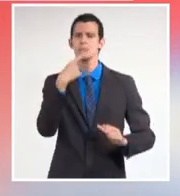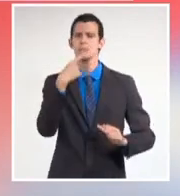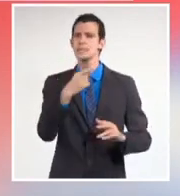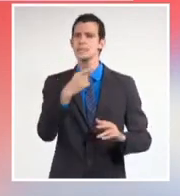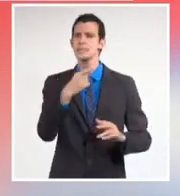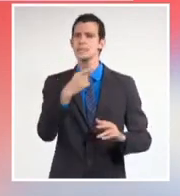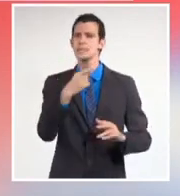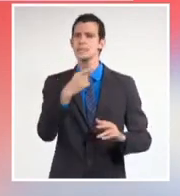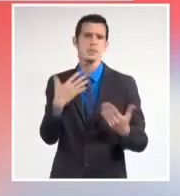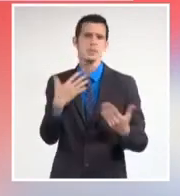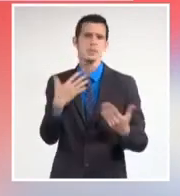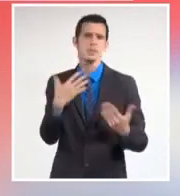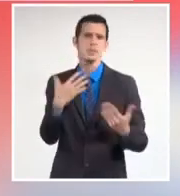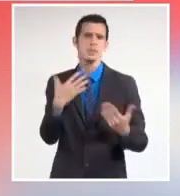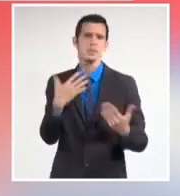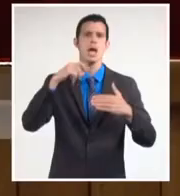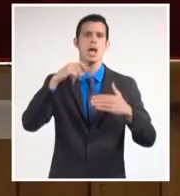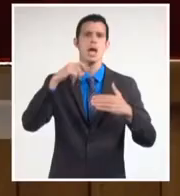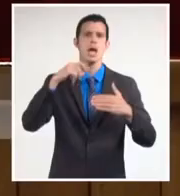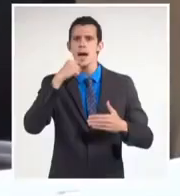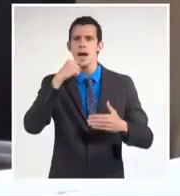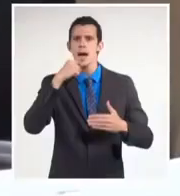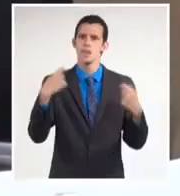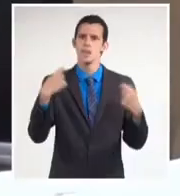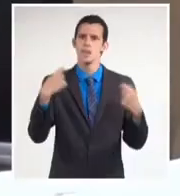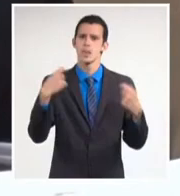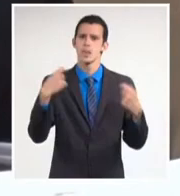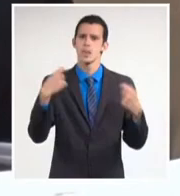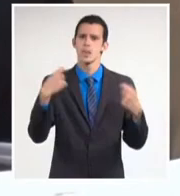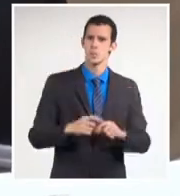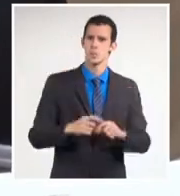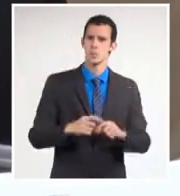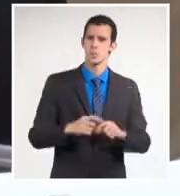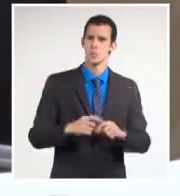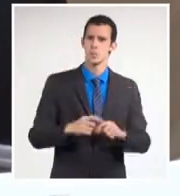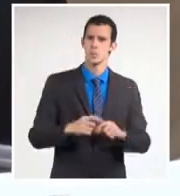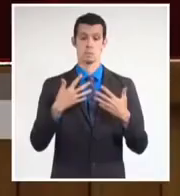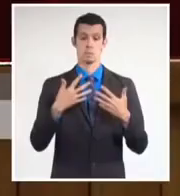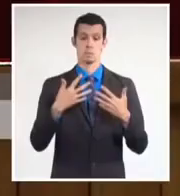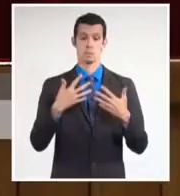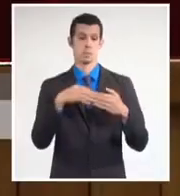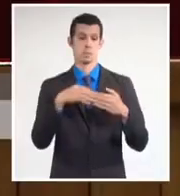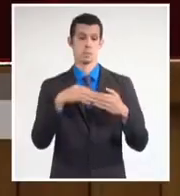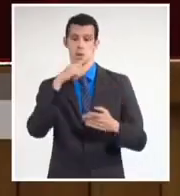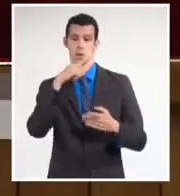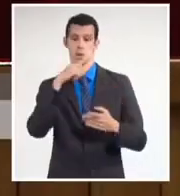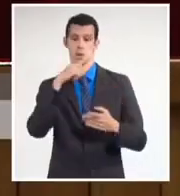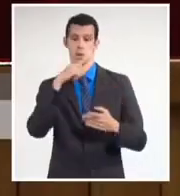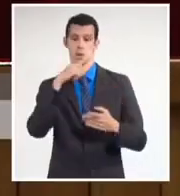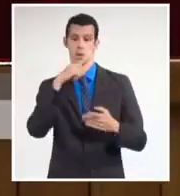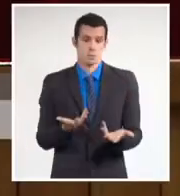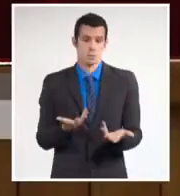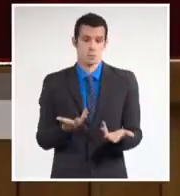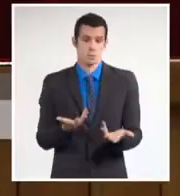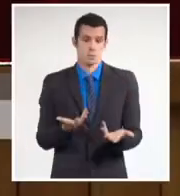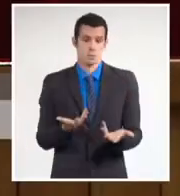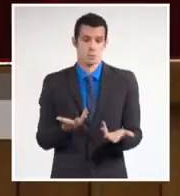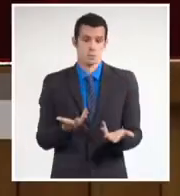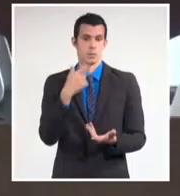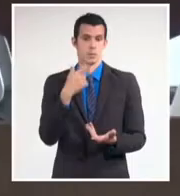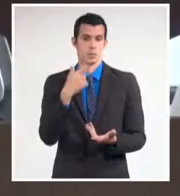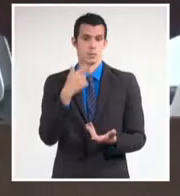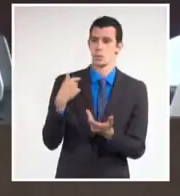que este sector no genera. Este no es un sector exportador y no está diseñado para ser un vehículo de financiamiento en divisas del sector